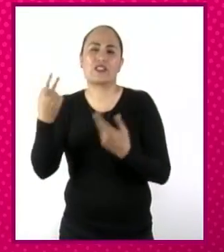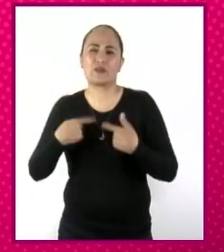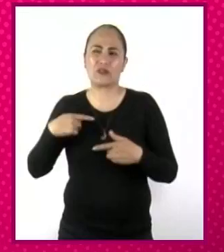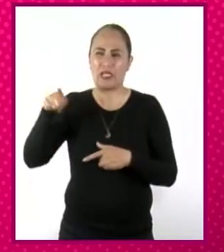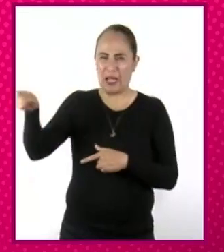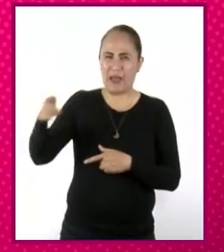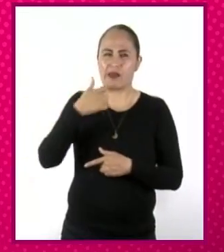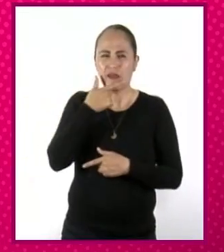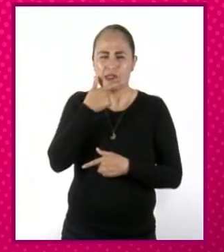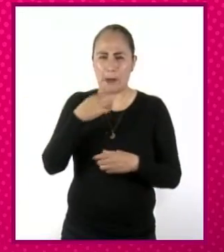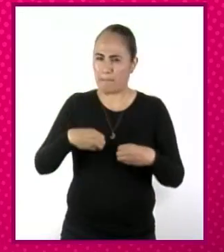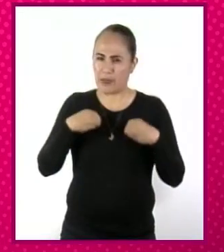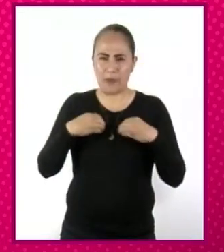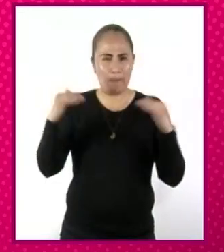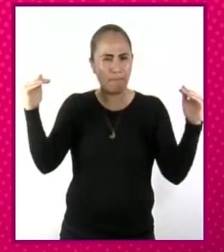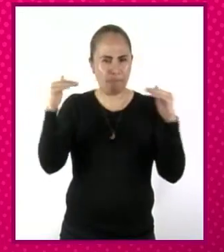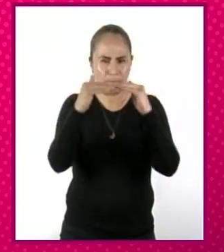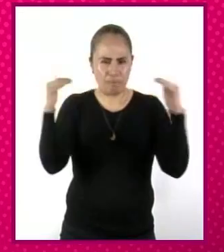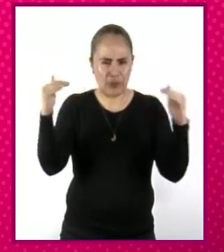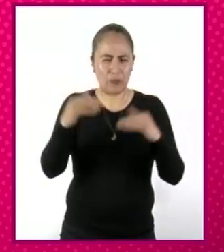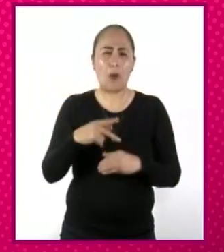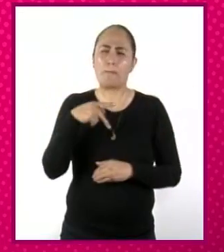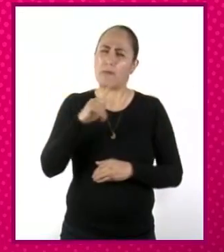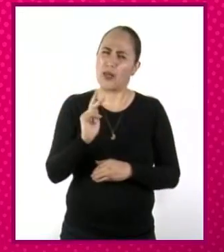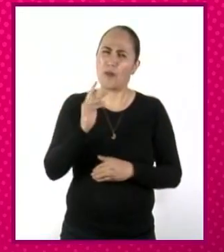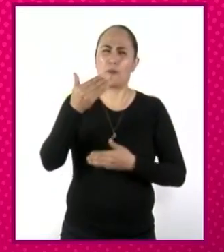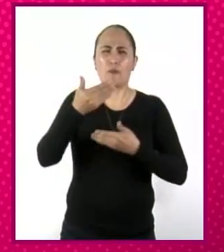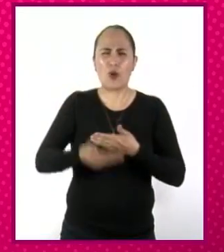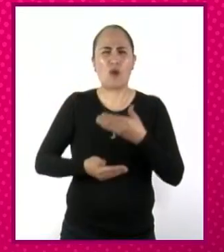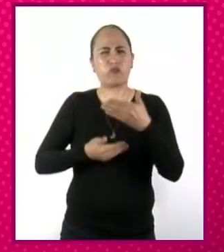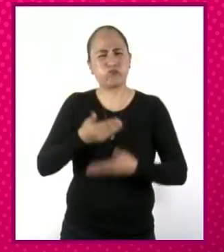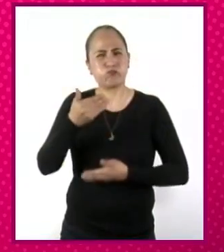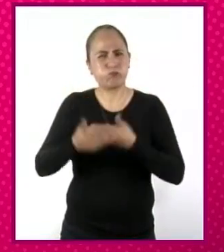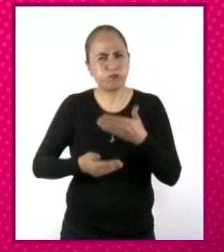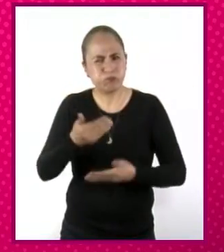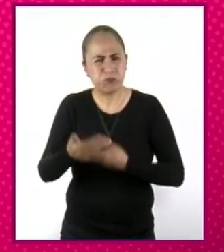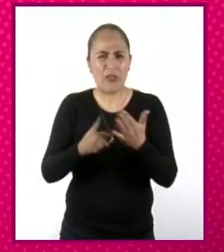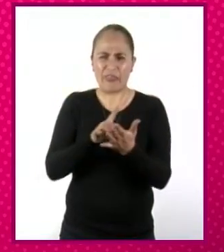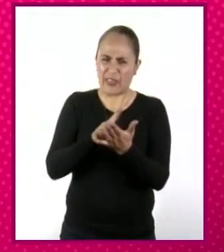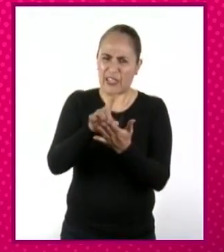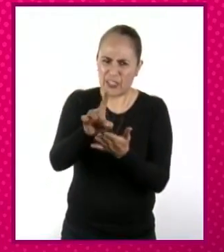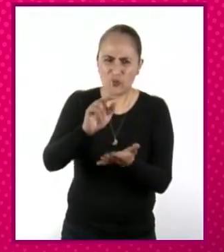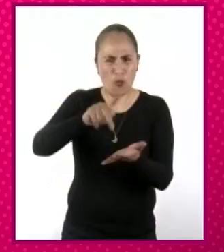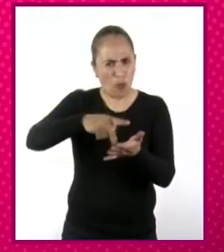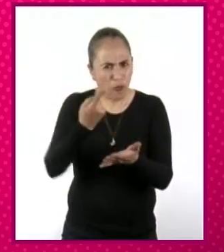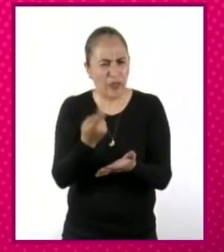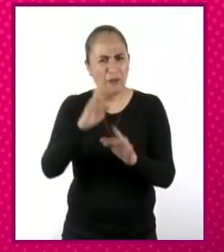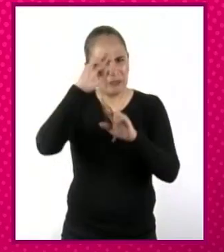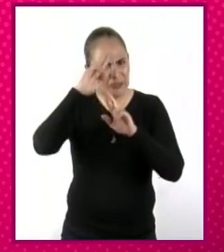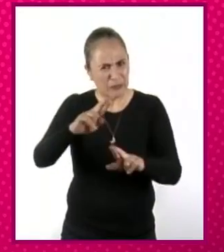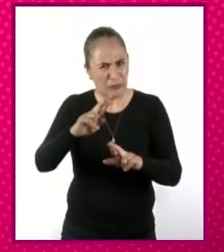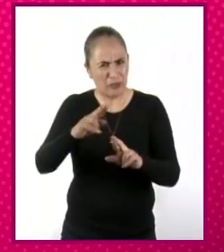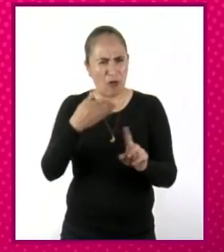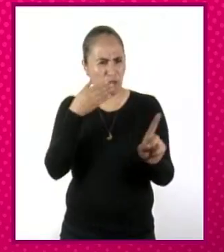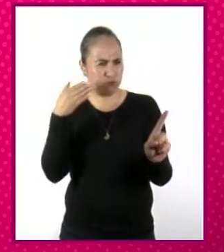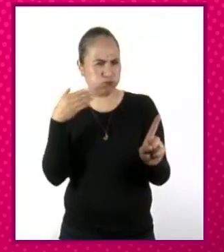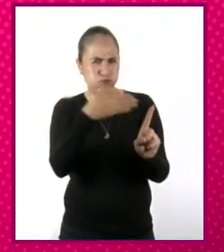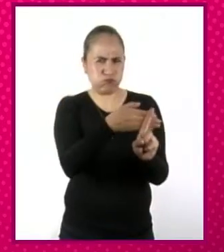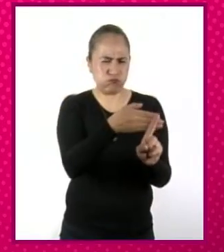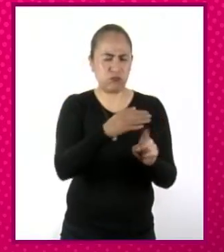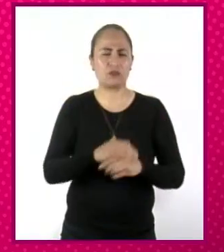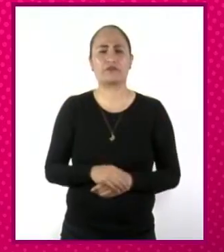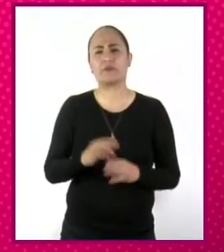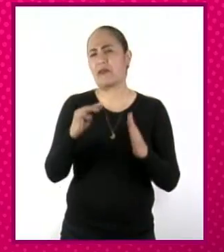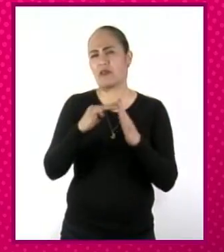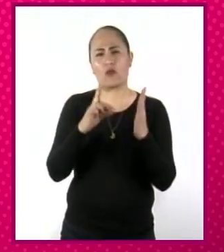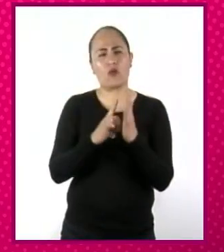Inglaterra. Pero pronto este proceso, que lo que buscaba era la recuperación de derechos, toma otro camino, y entonces lo que ocurre es de